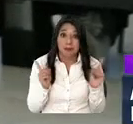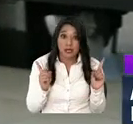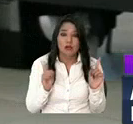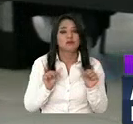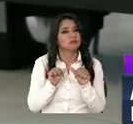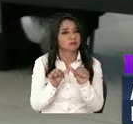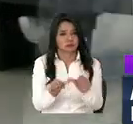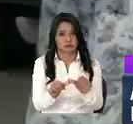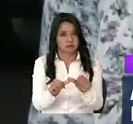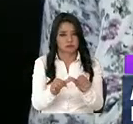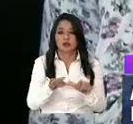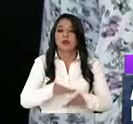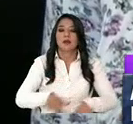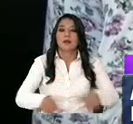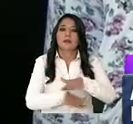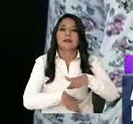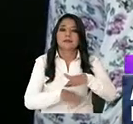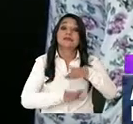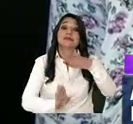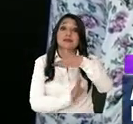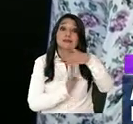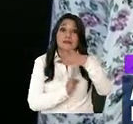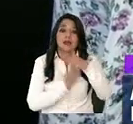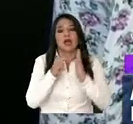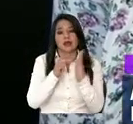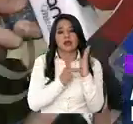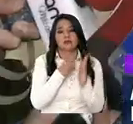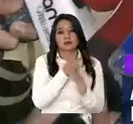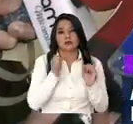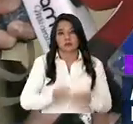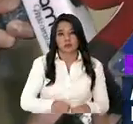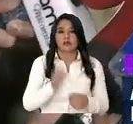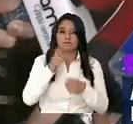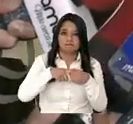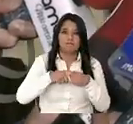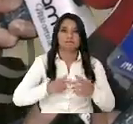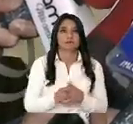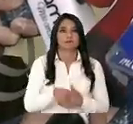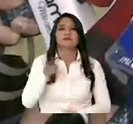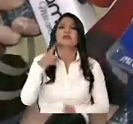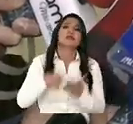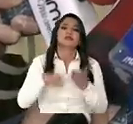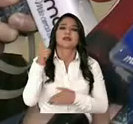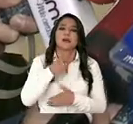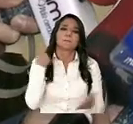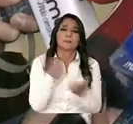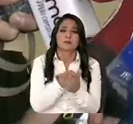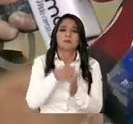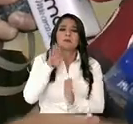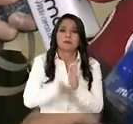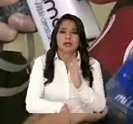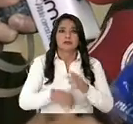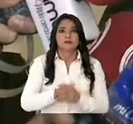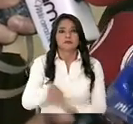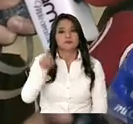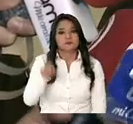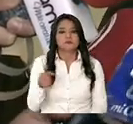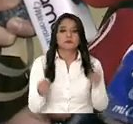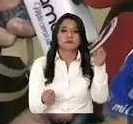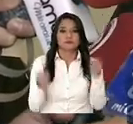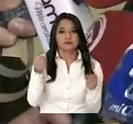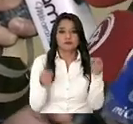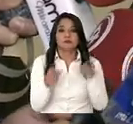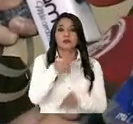se mantenga el nivel de educación básica como requisito para acceder a estos. ¿Qué necesitas para que disminuyan los accidentes de tránsito? Necesitas que los